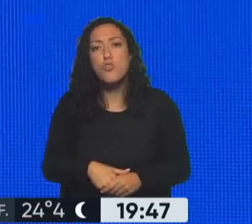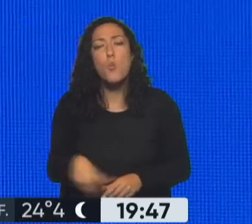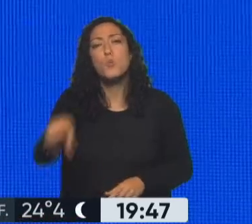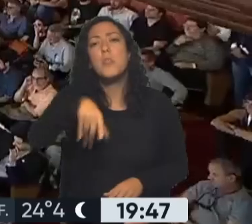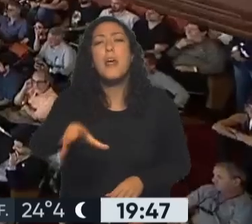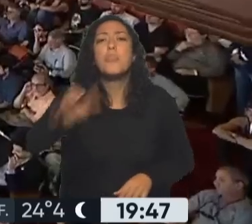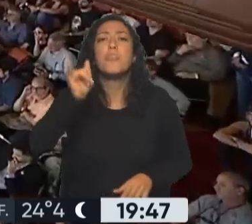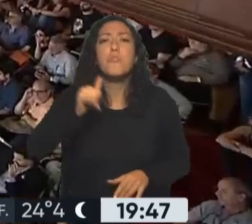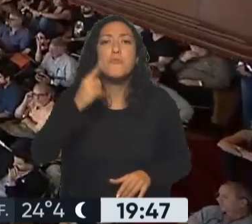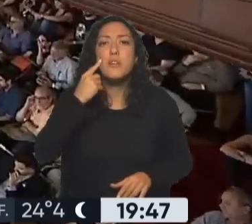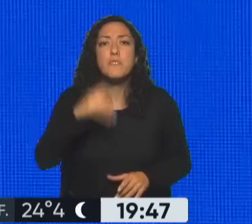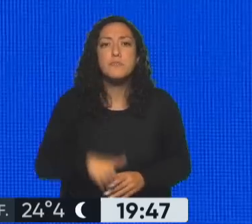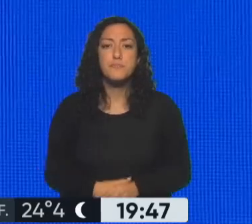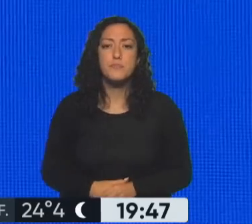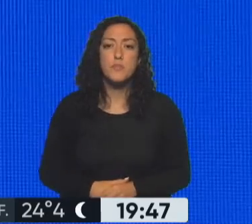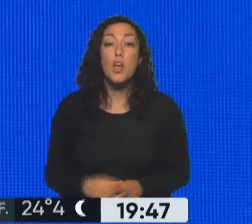Adivinen.